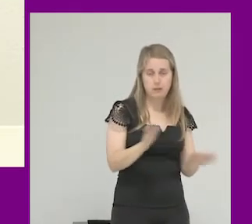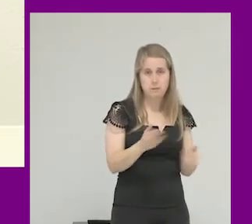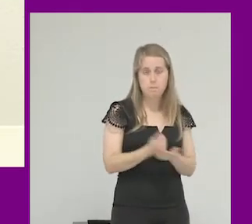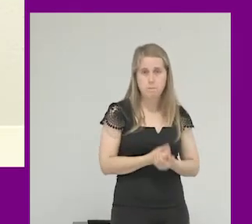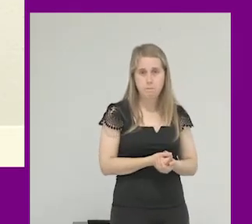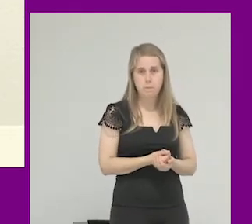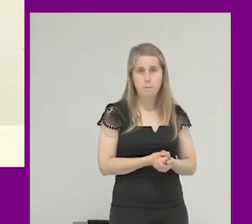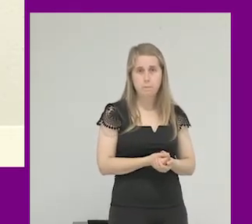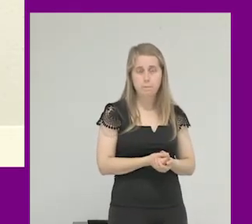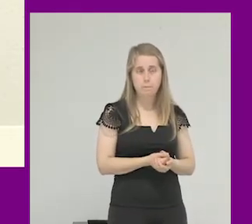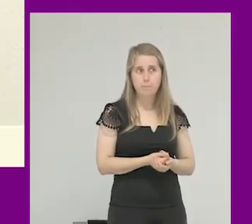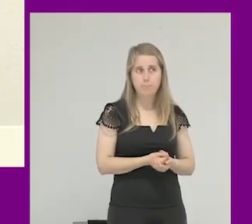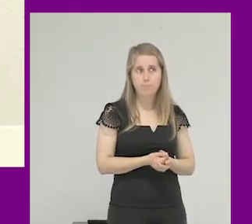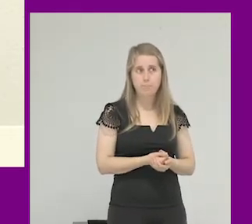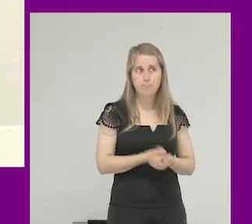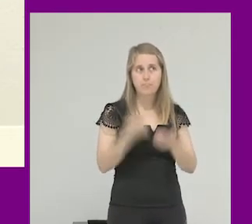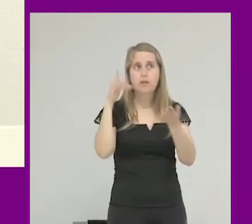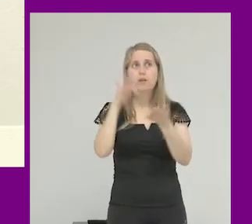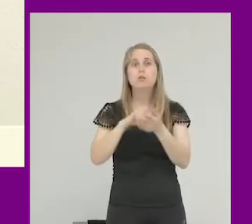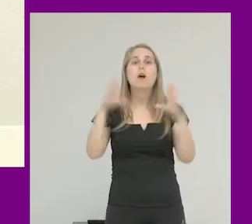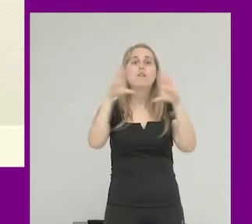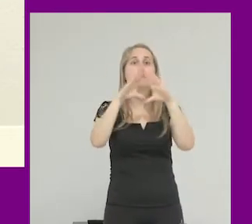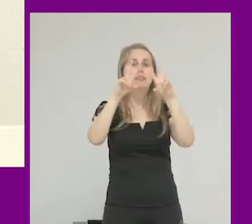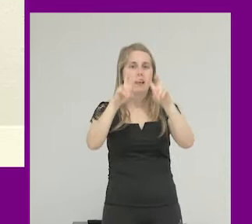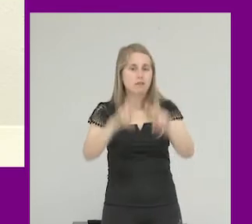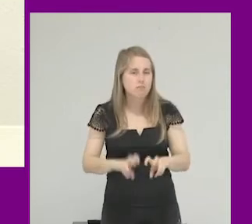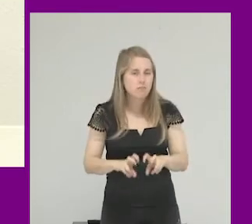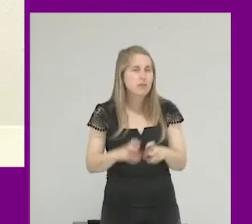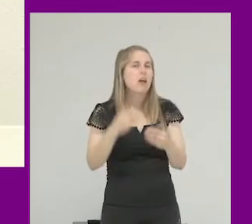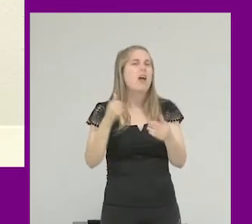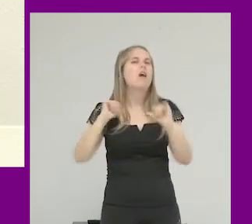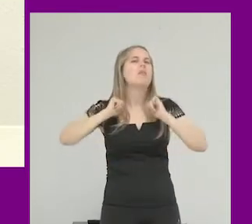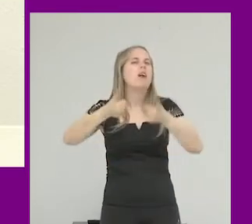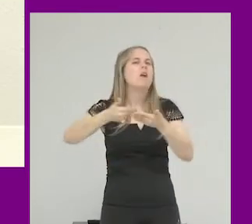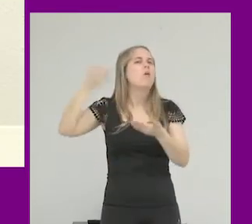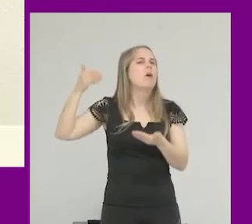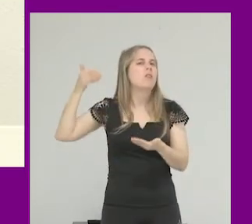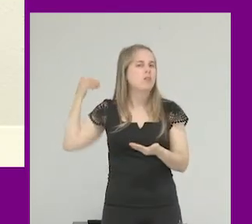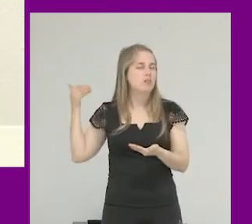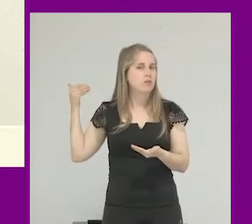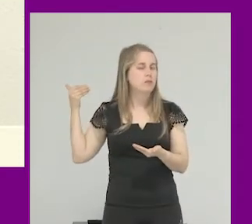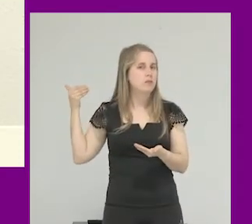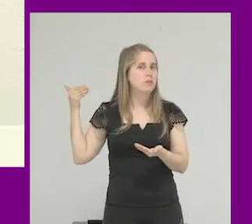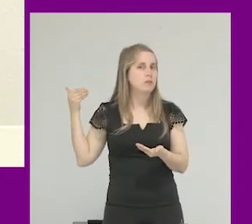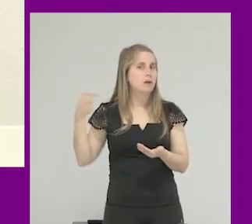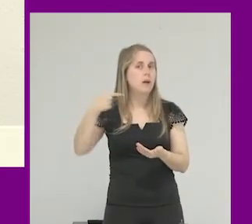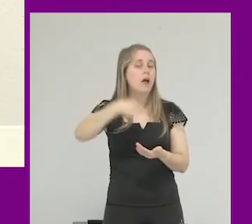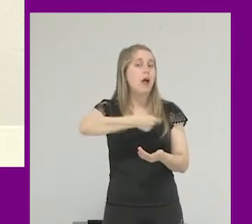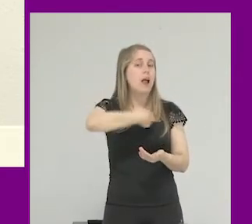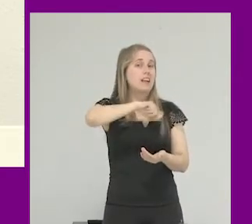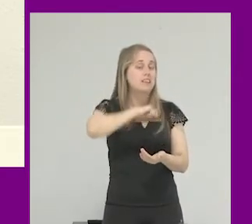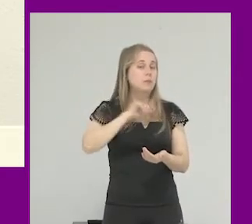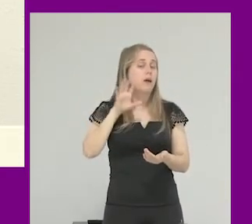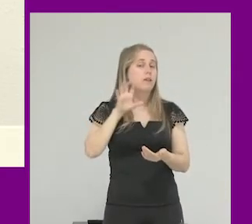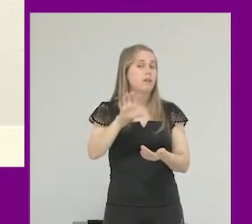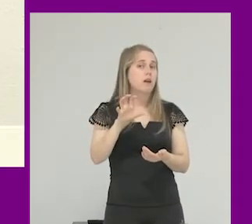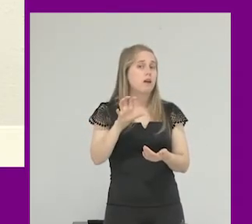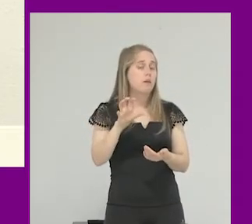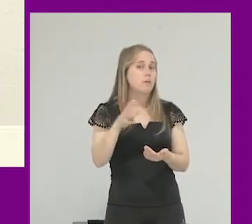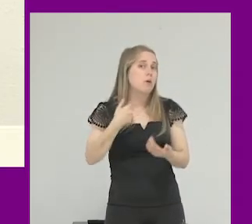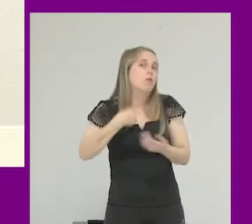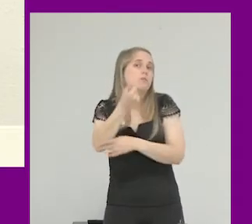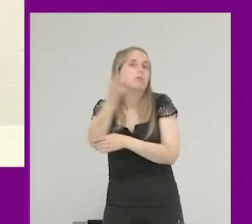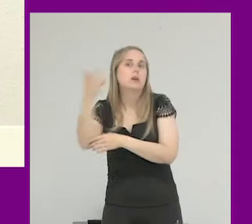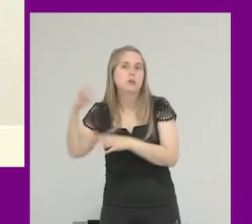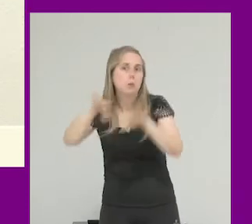¿Cuándo empiezan las investigaciones feministas, más o menos? Pues en España podríamos decir, y en el